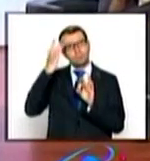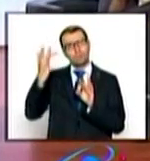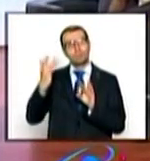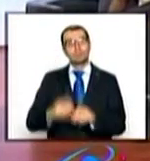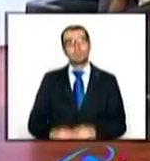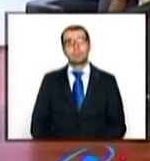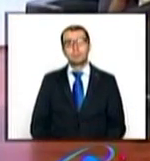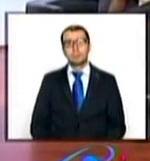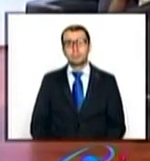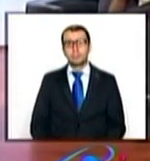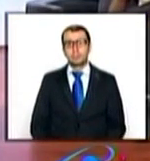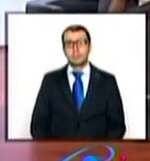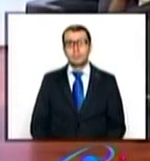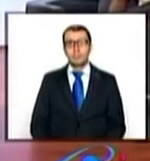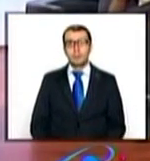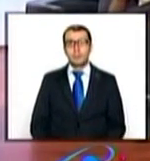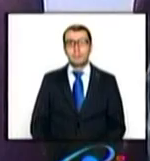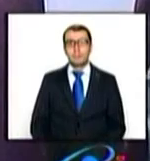Bueno,